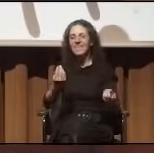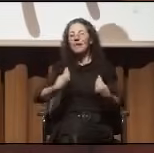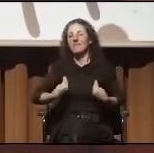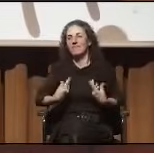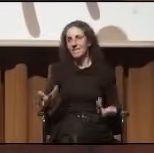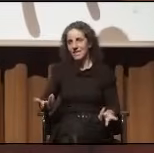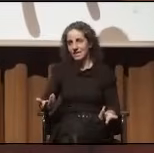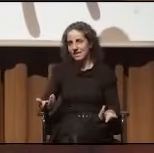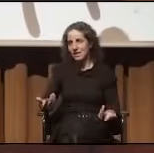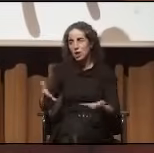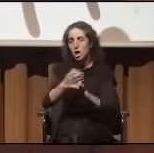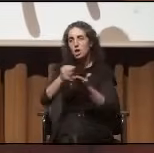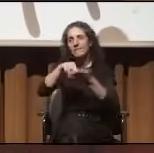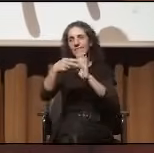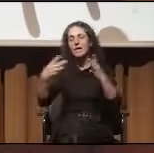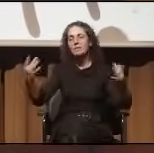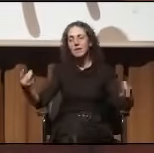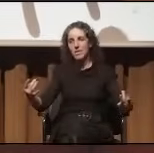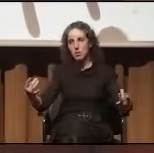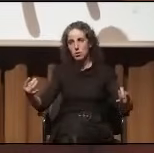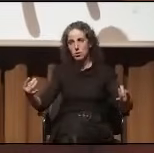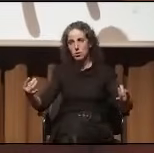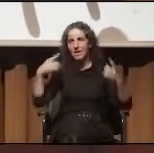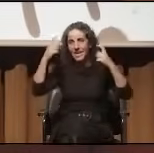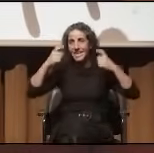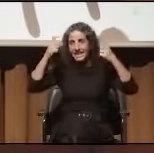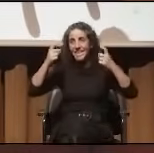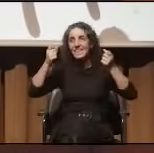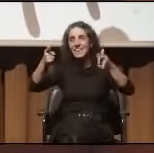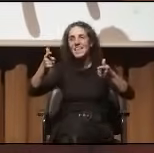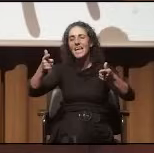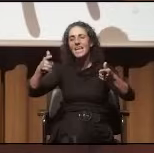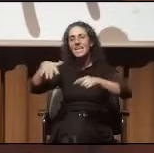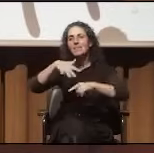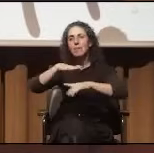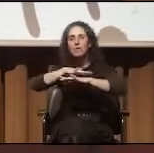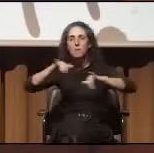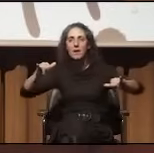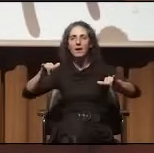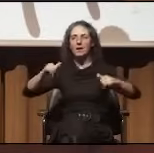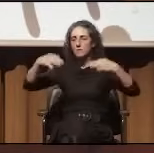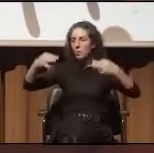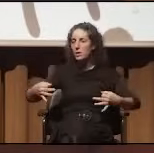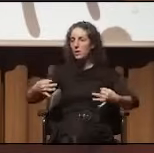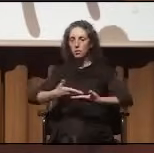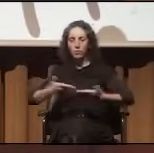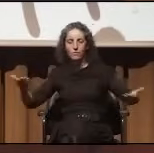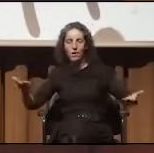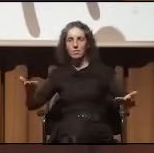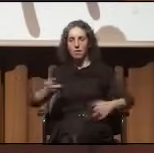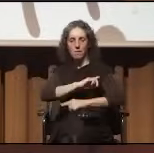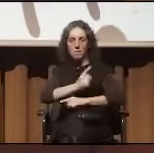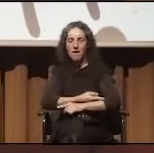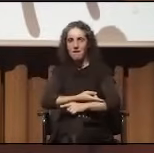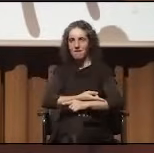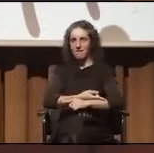meditaciones, o sea, todas las técnicas de meditación están intentando llevarte a este espacio de paz, de serenidad, de confianza, de coraje, que es lo que te constituye y